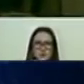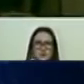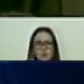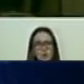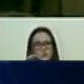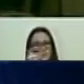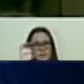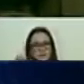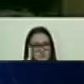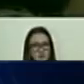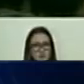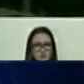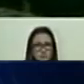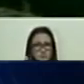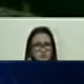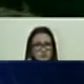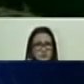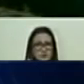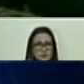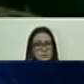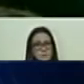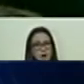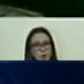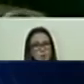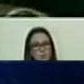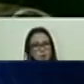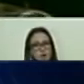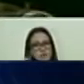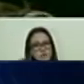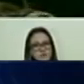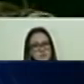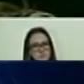países latinoamericanos, incluyendo el Grupo de Lima, también